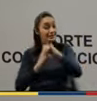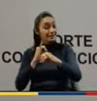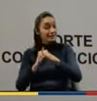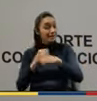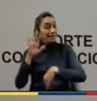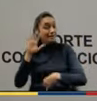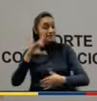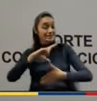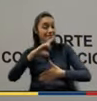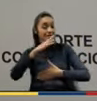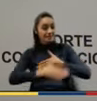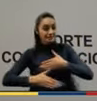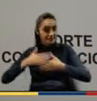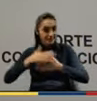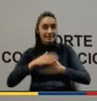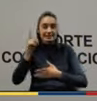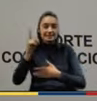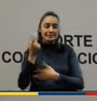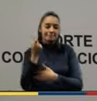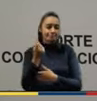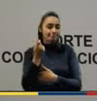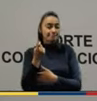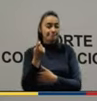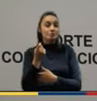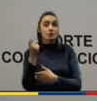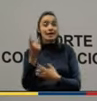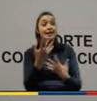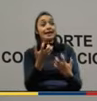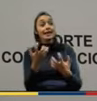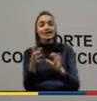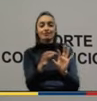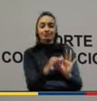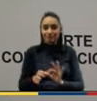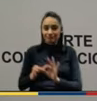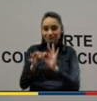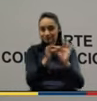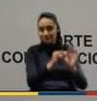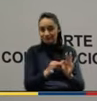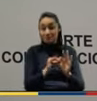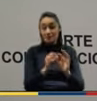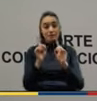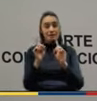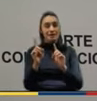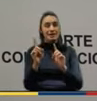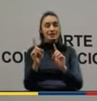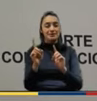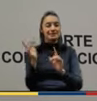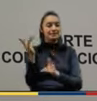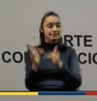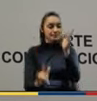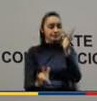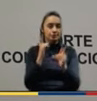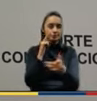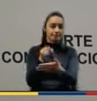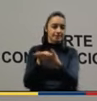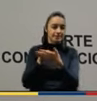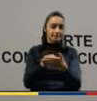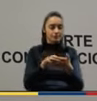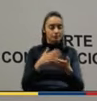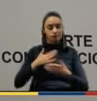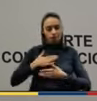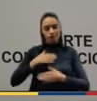Latina, porque aquí se ha apelado mucho al anhelo integracionista. Sin embargo, ello choca con la realidad de lo que evidenciamos los